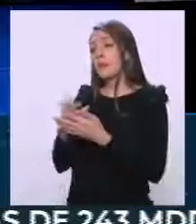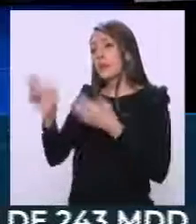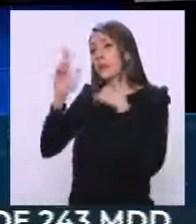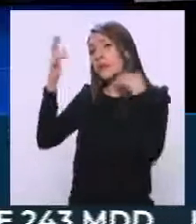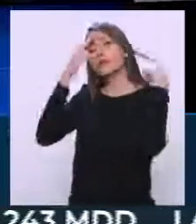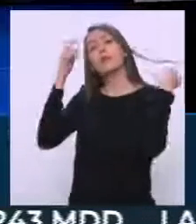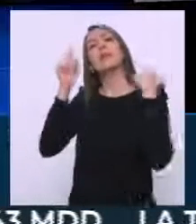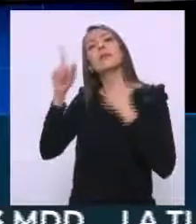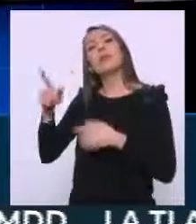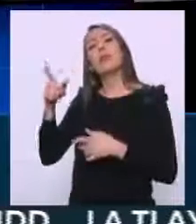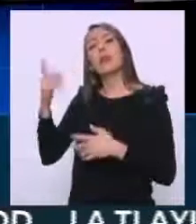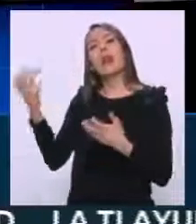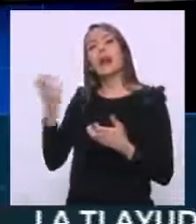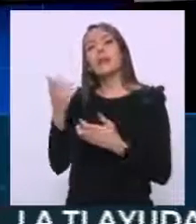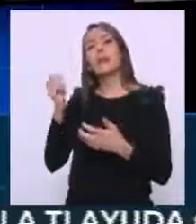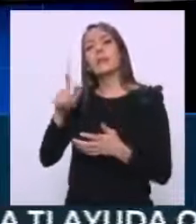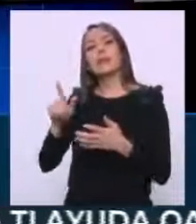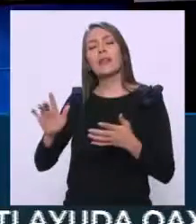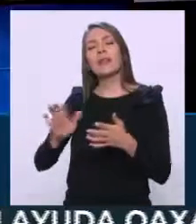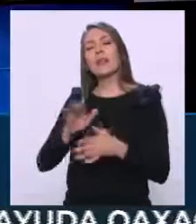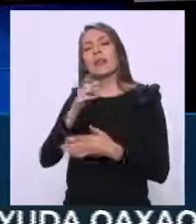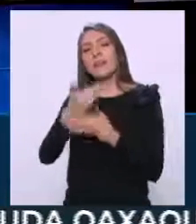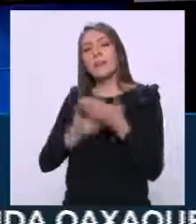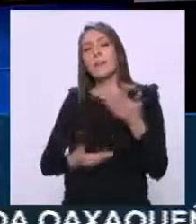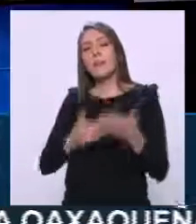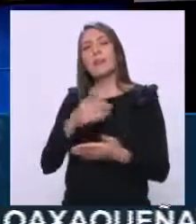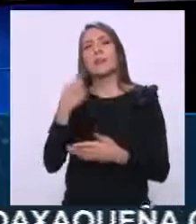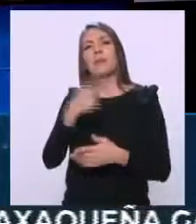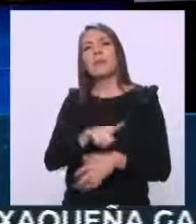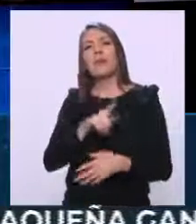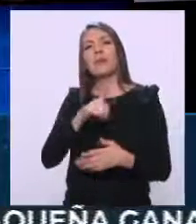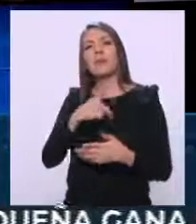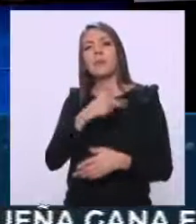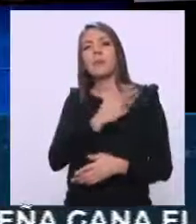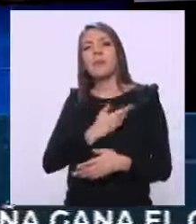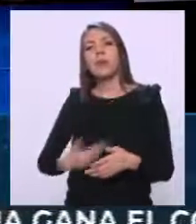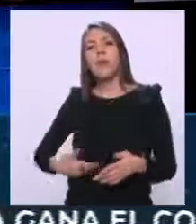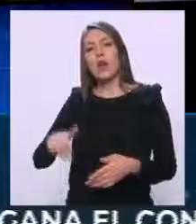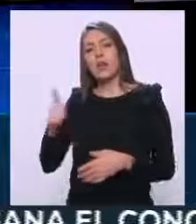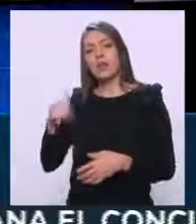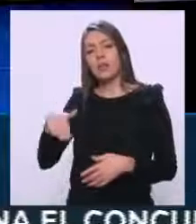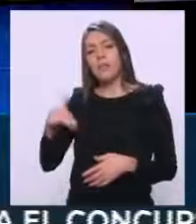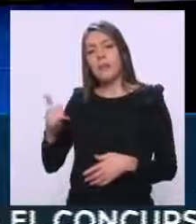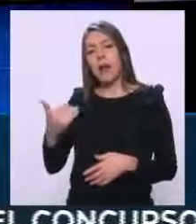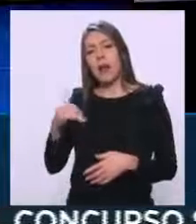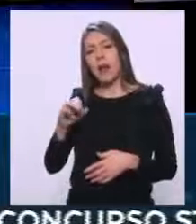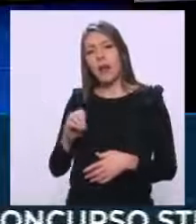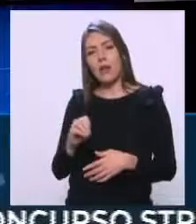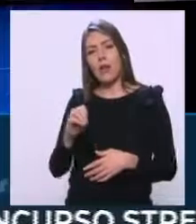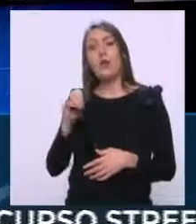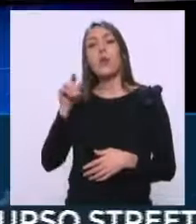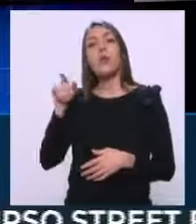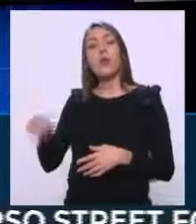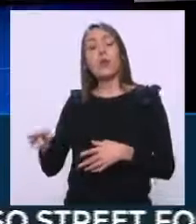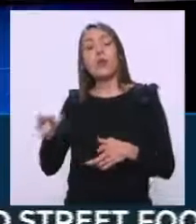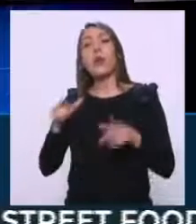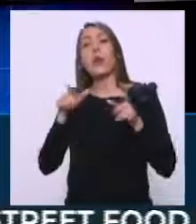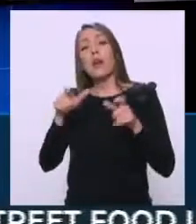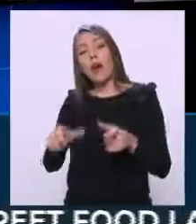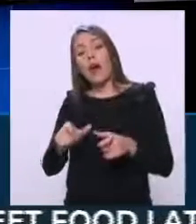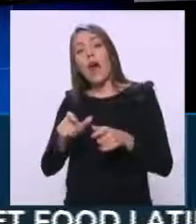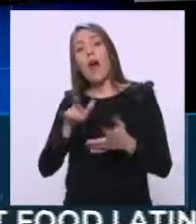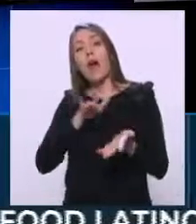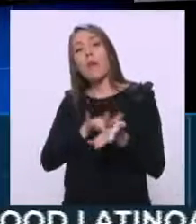decreto presidencial del 11 de mayo de este año, las Fuerzas Armadas van a estar implicadas en labores de seguridad pública apoyando a la Guardia